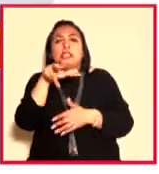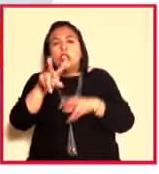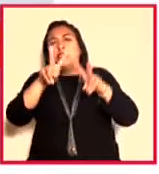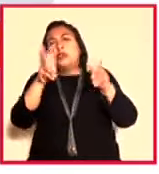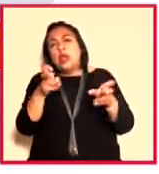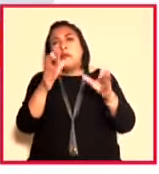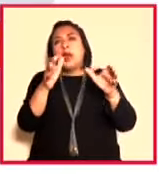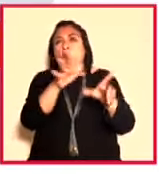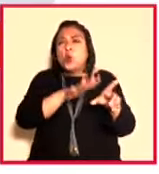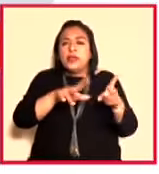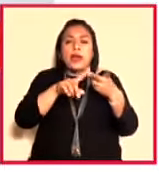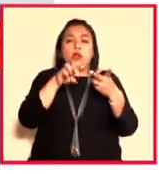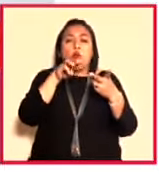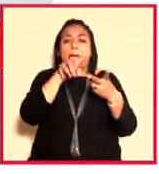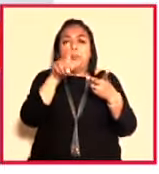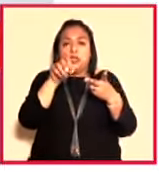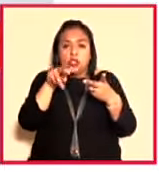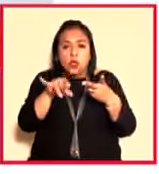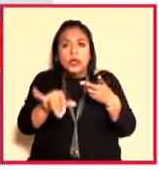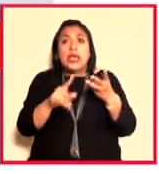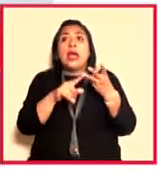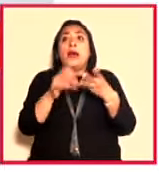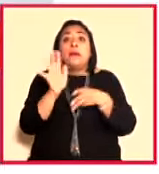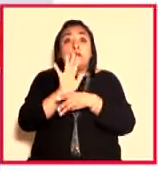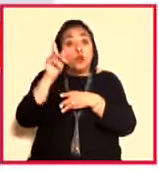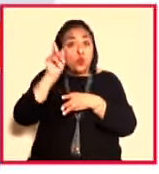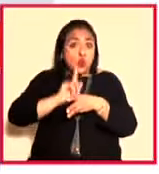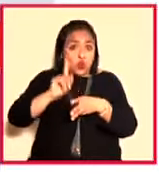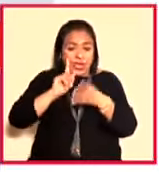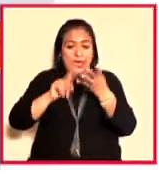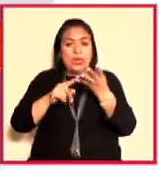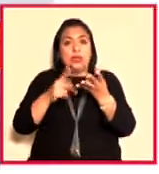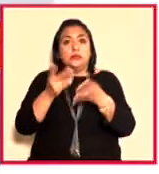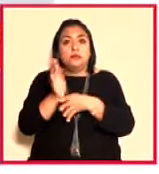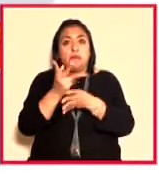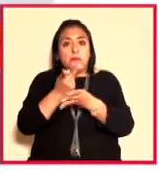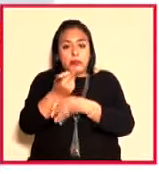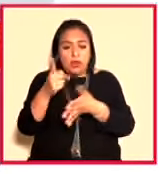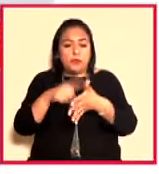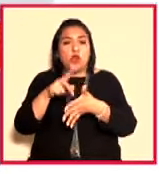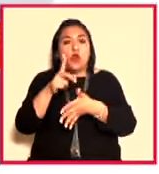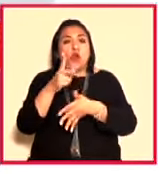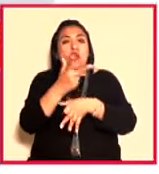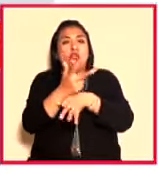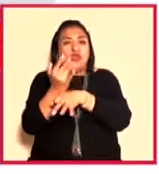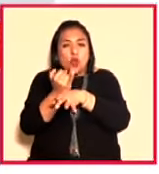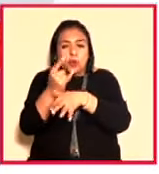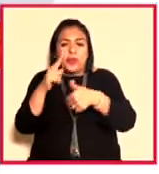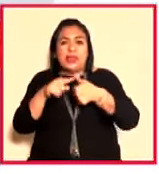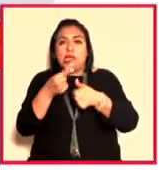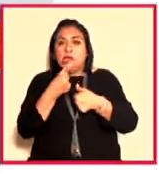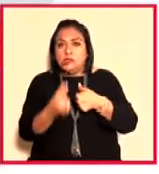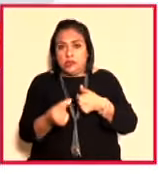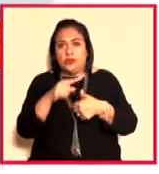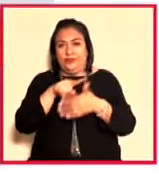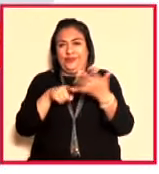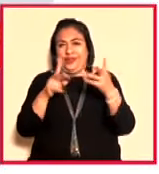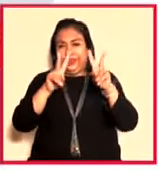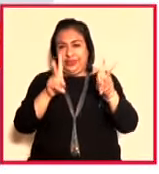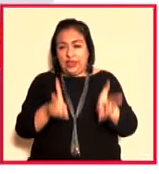Amazonia, cine hecho por mujeres, películas premiadas, documentales e infancia. Es un cine que